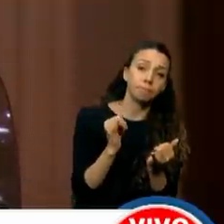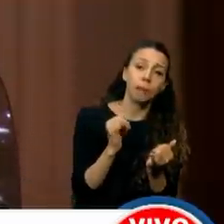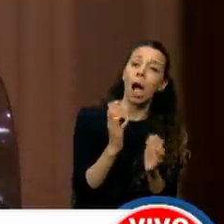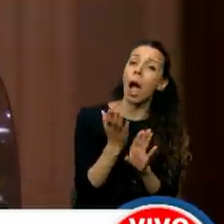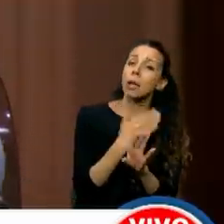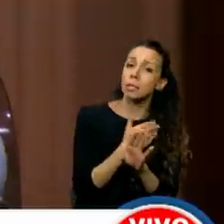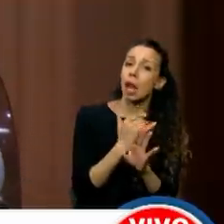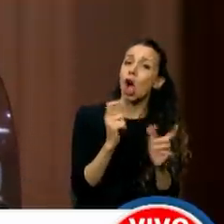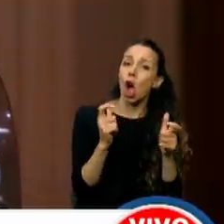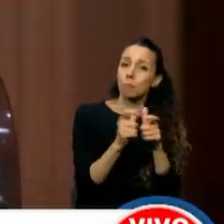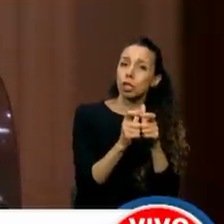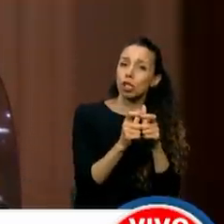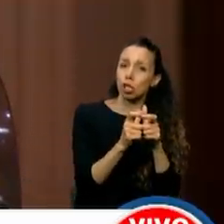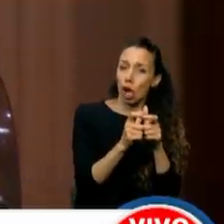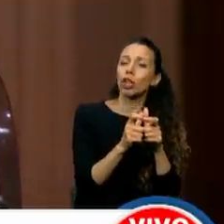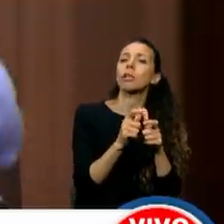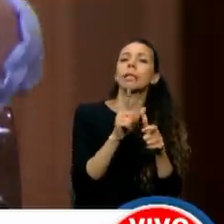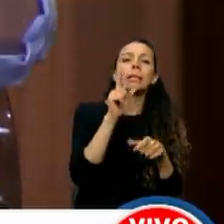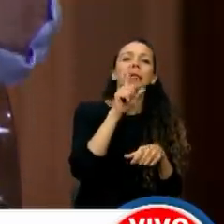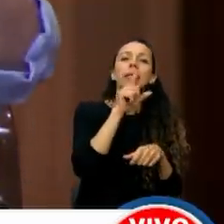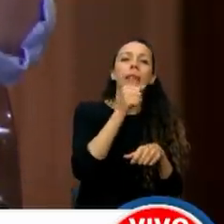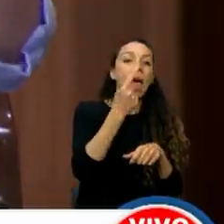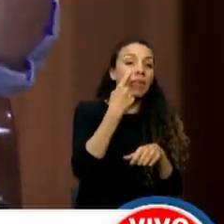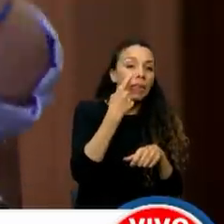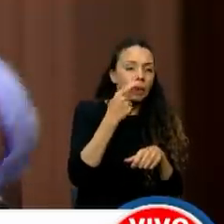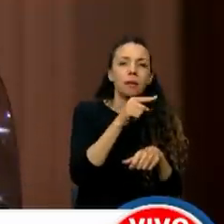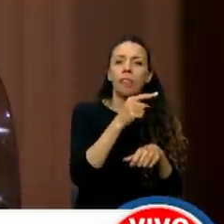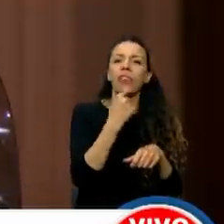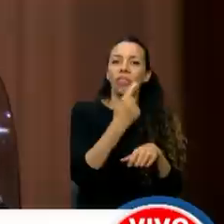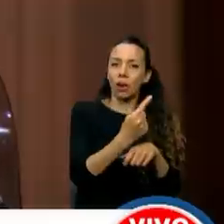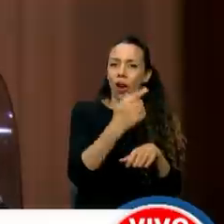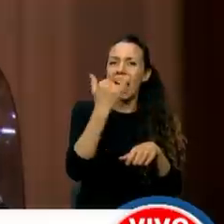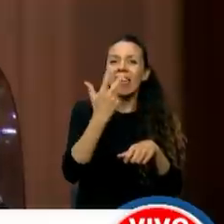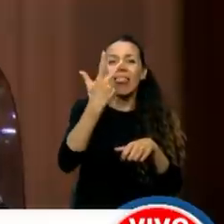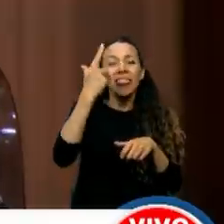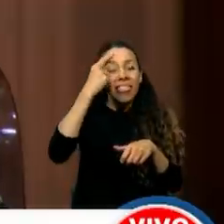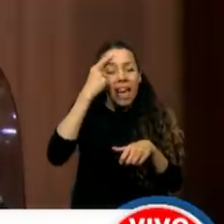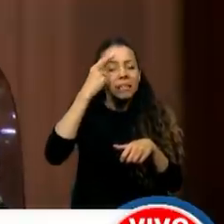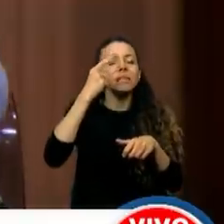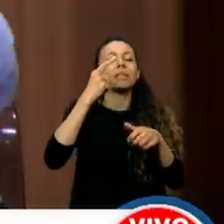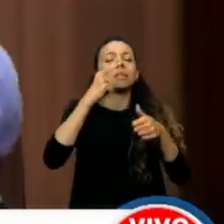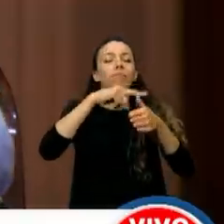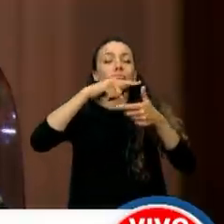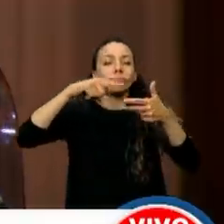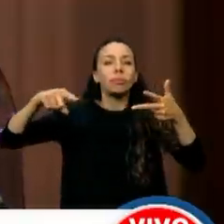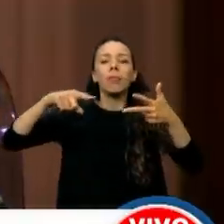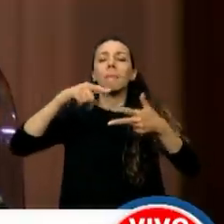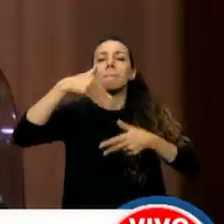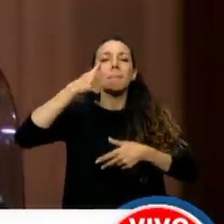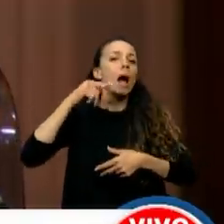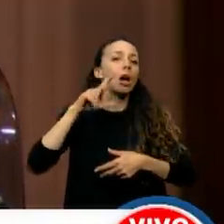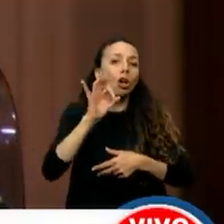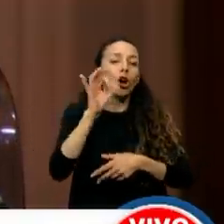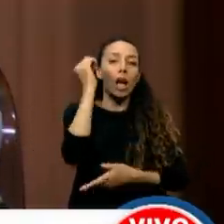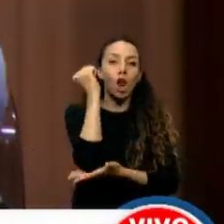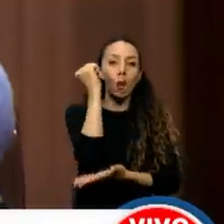decía el diputado itai hagman de las diez grandes variables macroeconómicas que tenemos es en la única